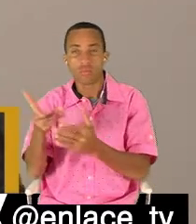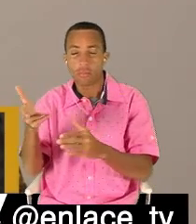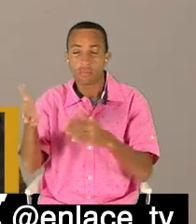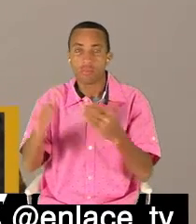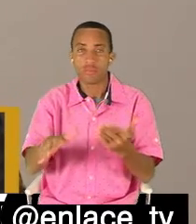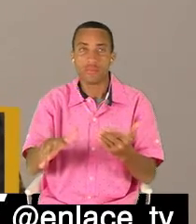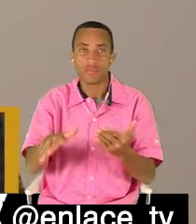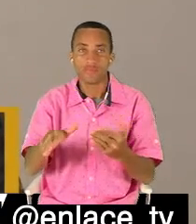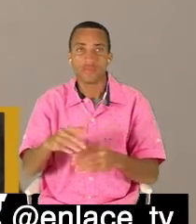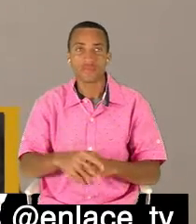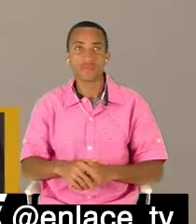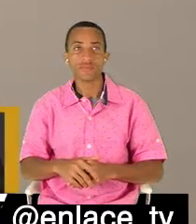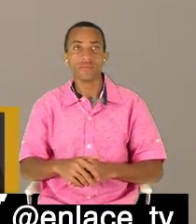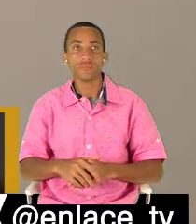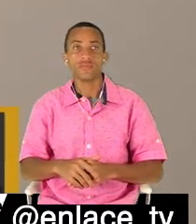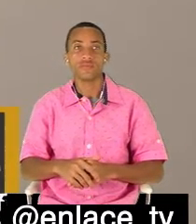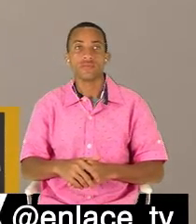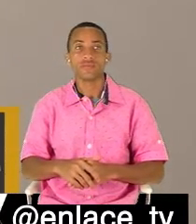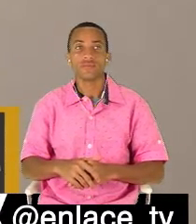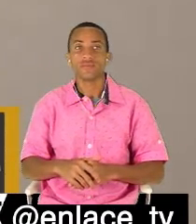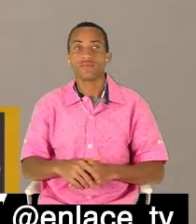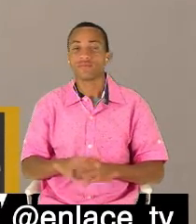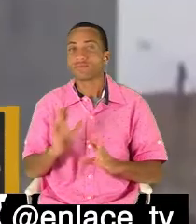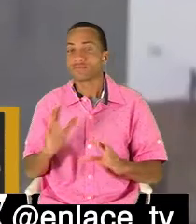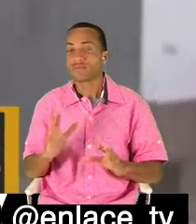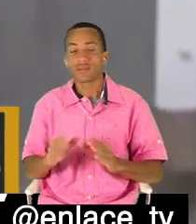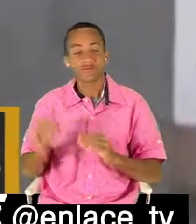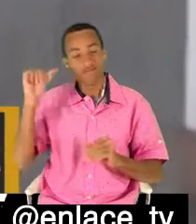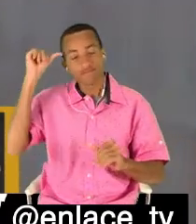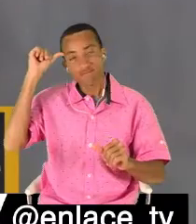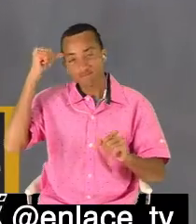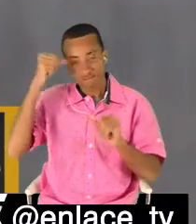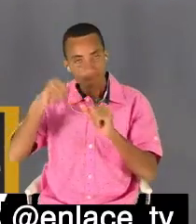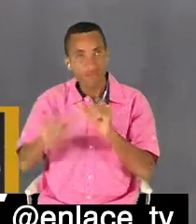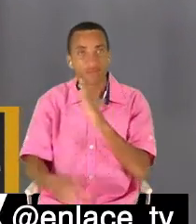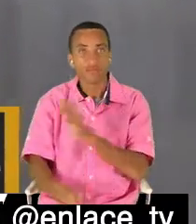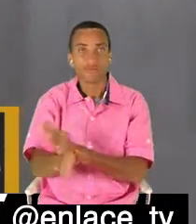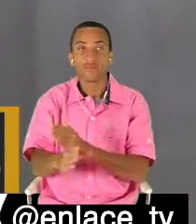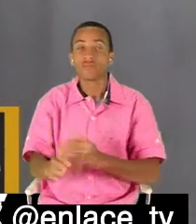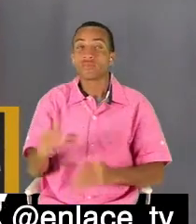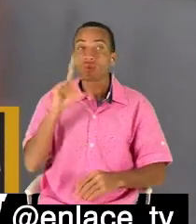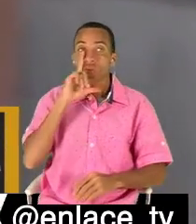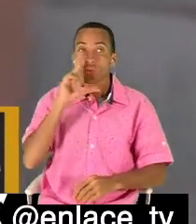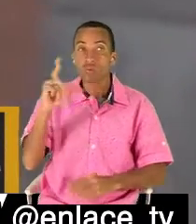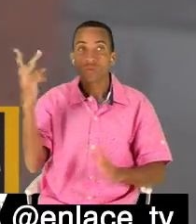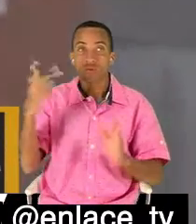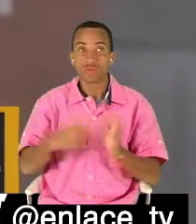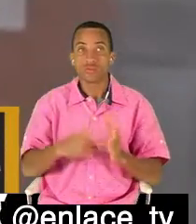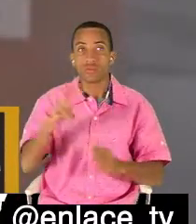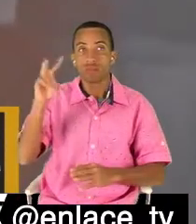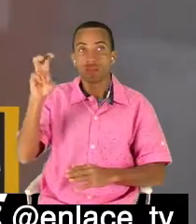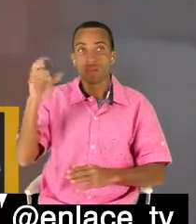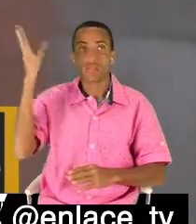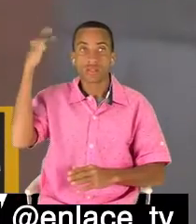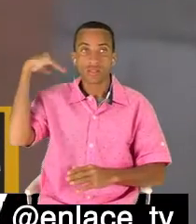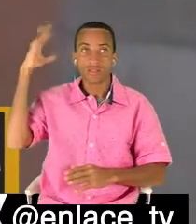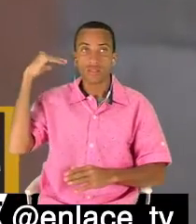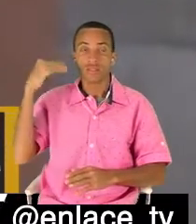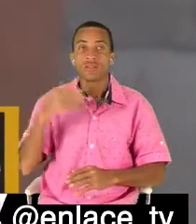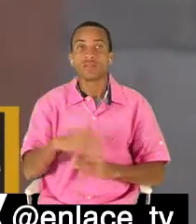inesperado, pero todavía lo seguimos recordando. En julio de 2007, el alcalde de Bogotá para el entonces, Luis Eduardo